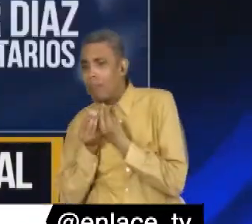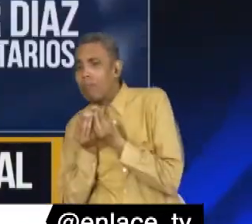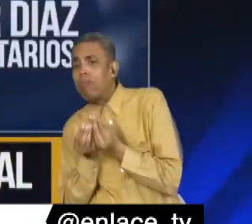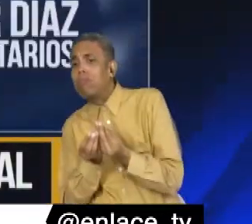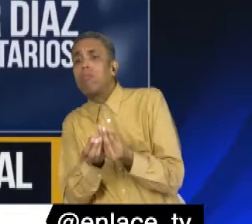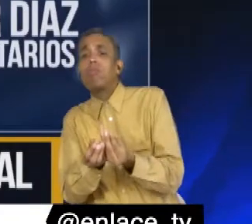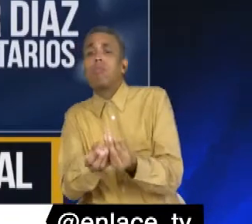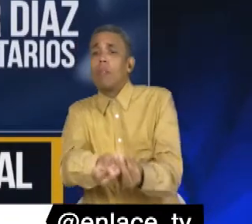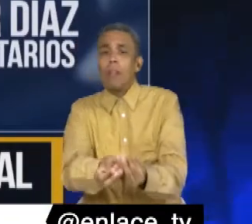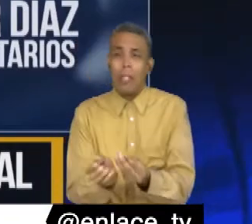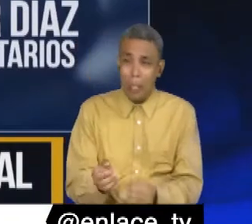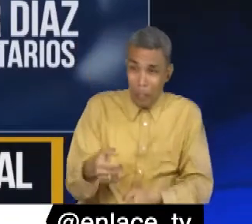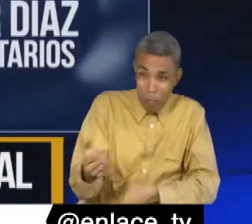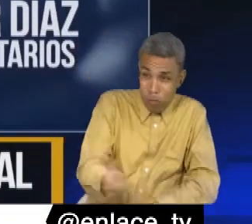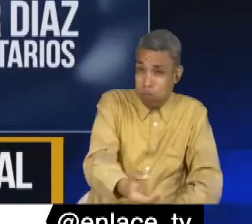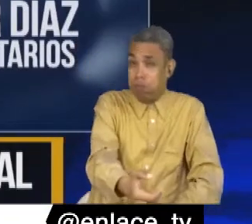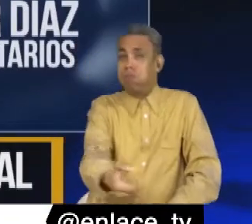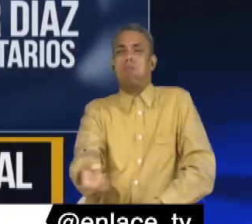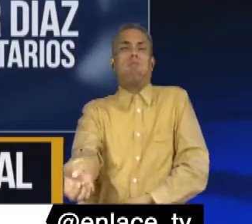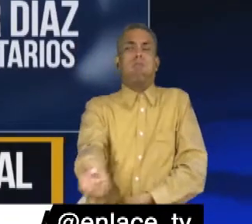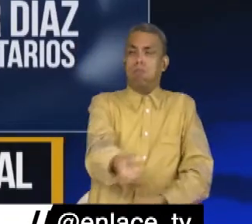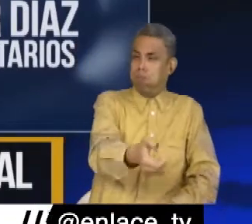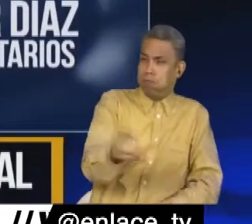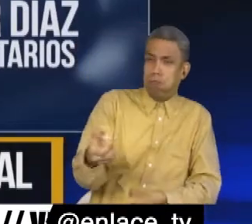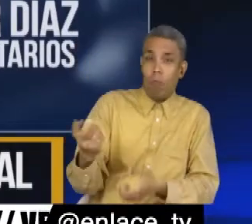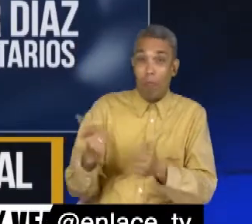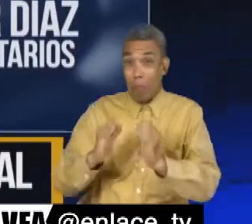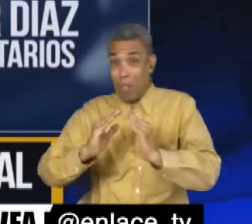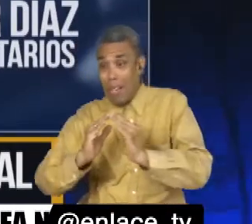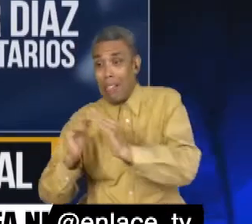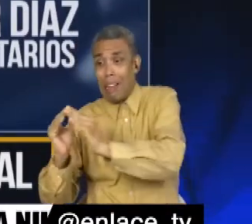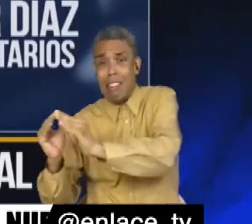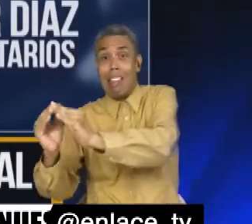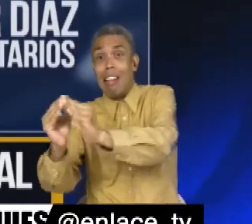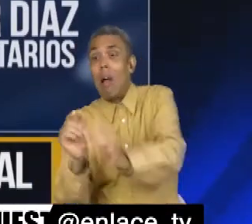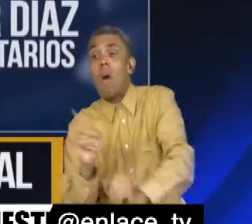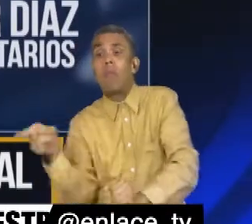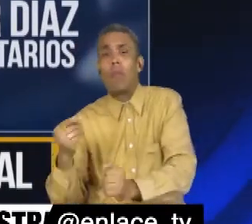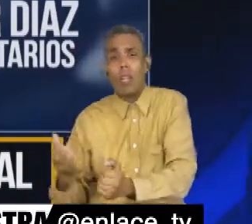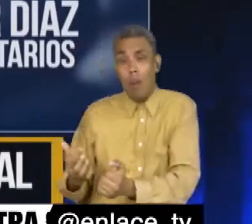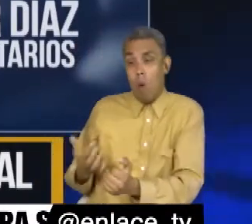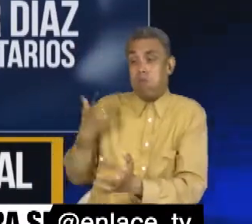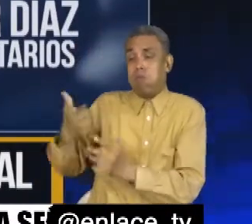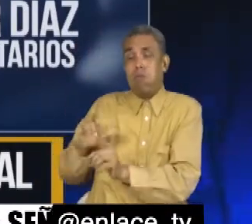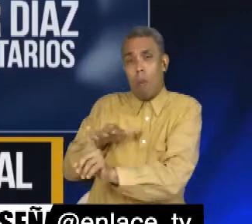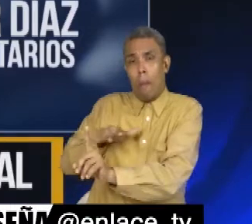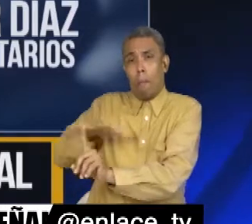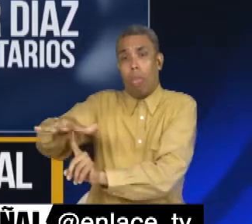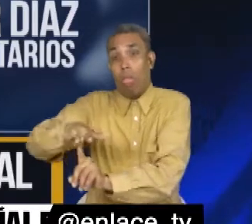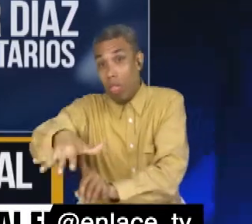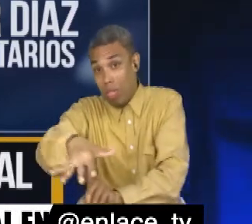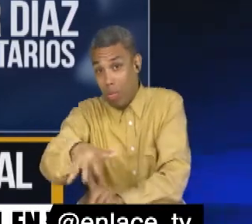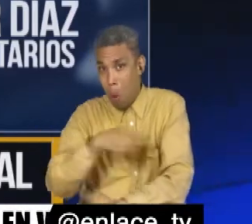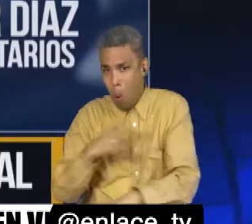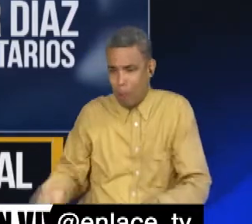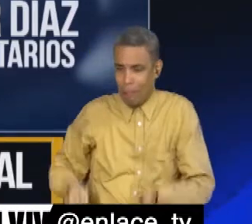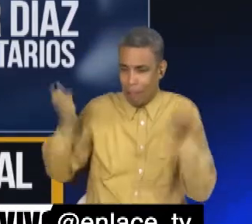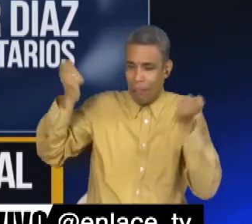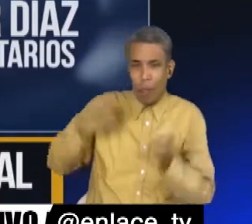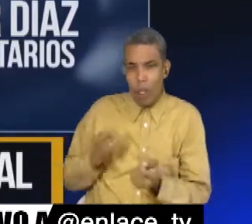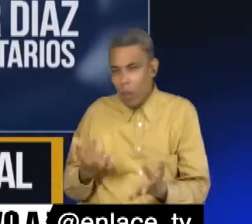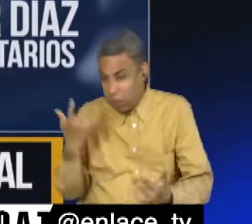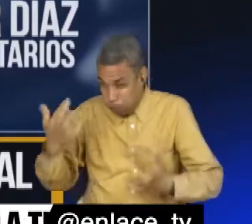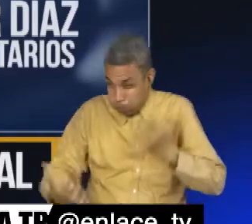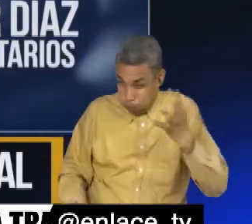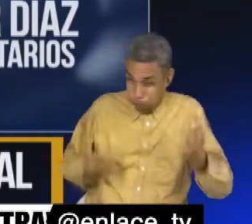oportuna, evitamos que el incendio se nos propagara a otras viviendas que estaban contiguo y afortunadamente en